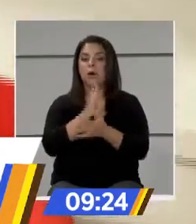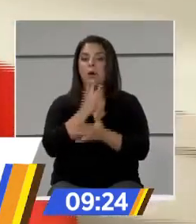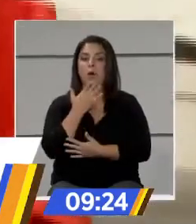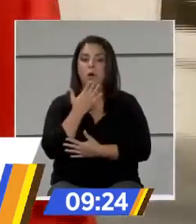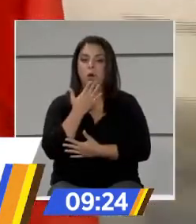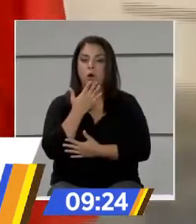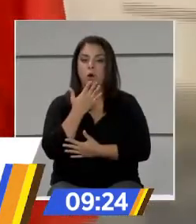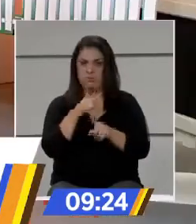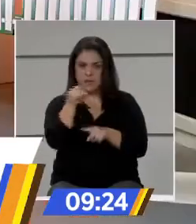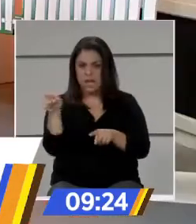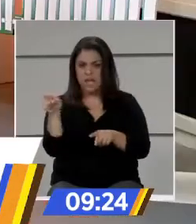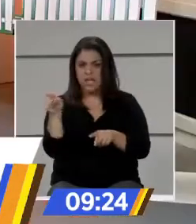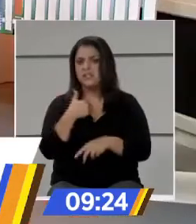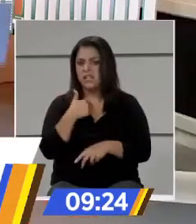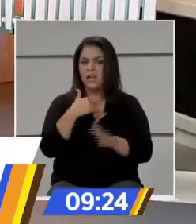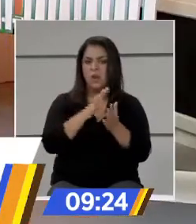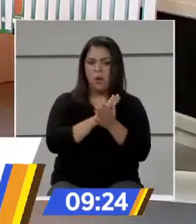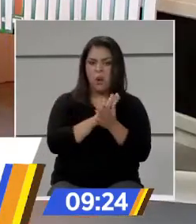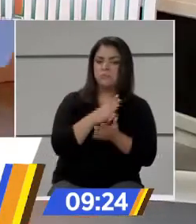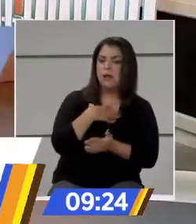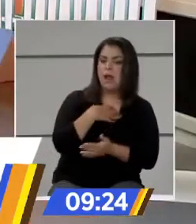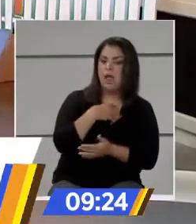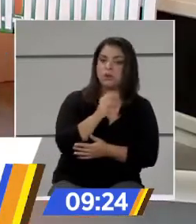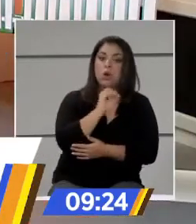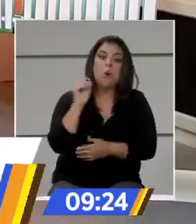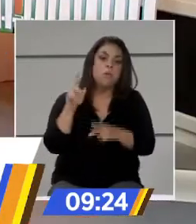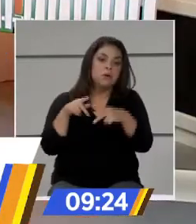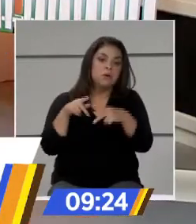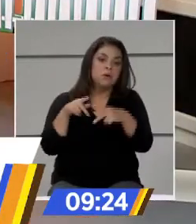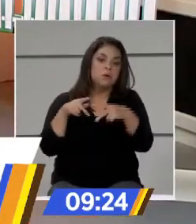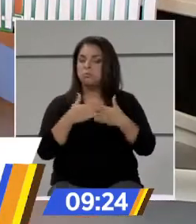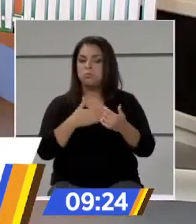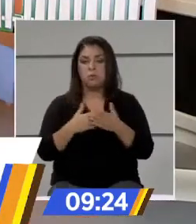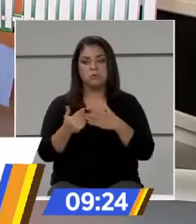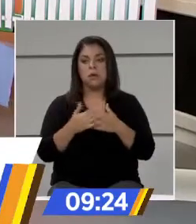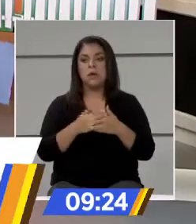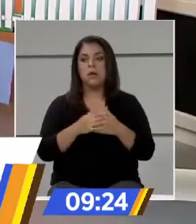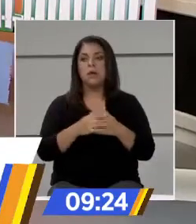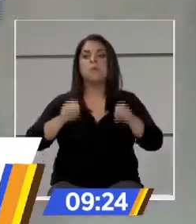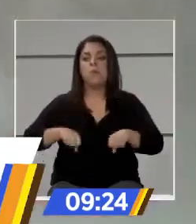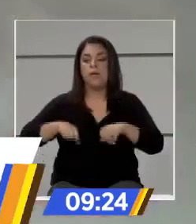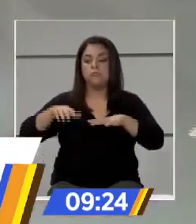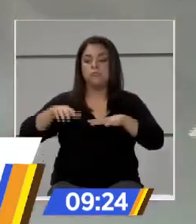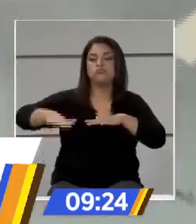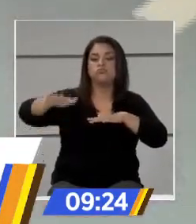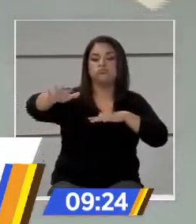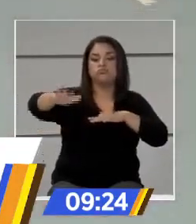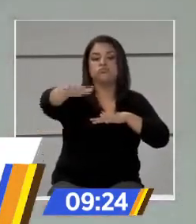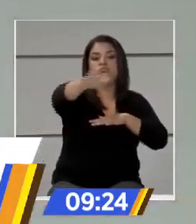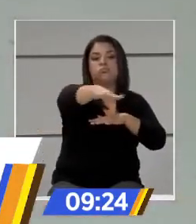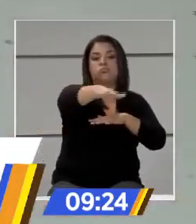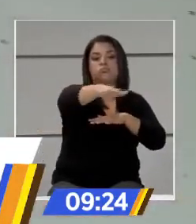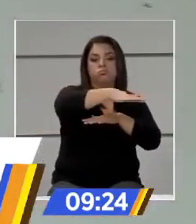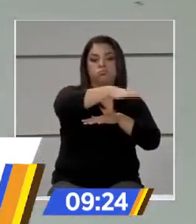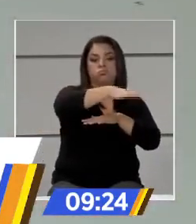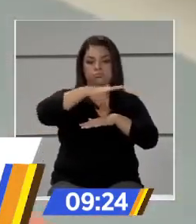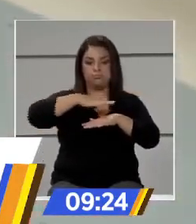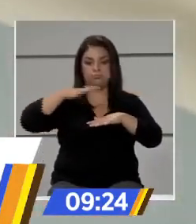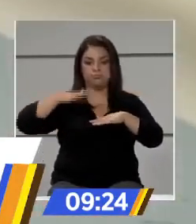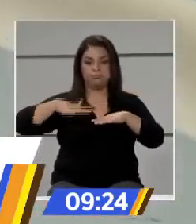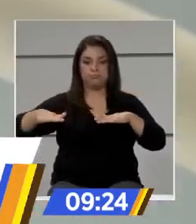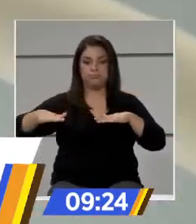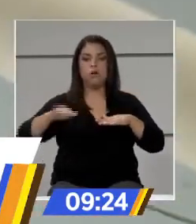O como les dije, periódico. Y vamos a hacer como en un... En cualquier parte. En cualquier parte. Vamos a hacer como un... Como, vamos